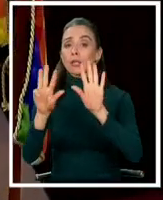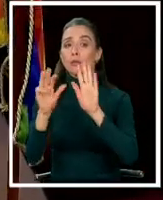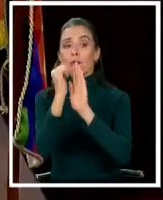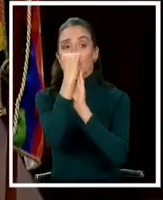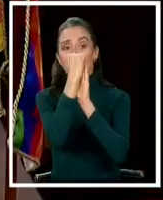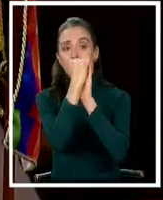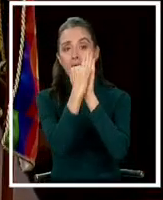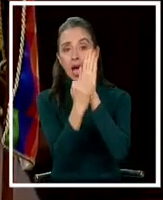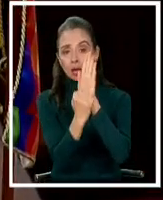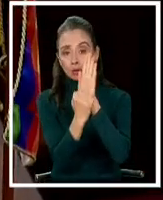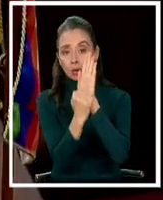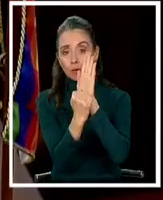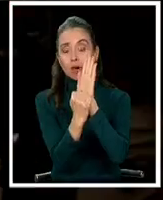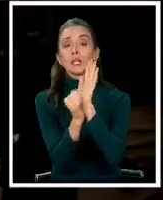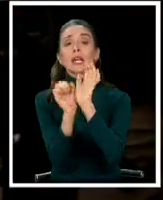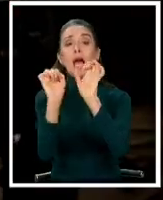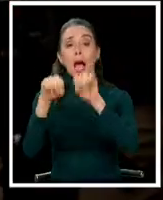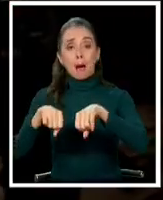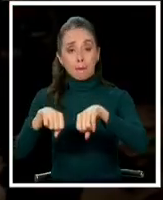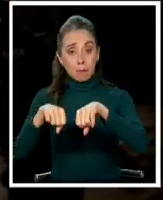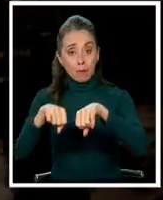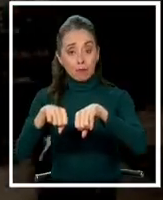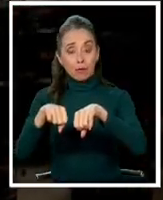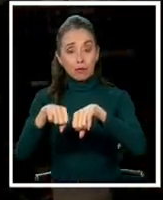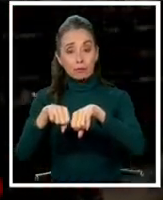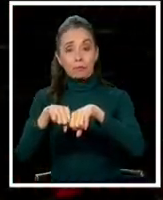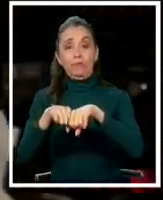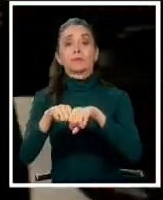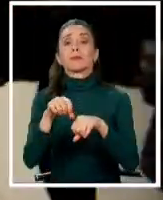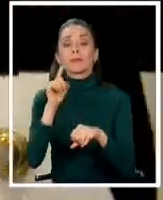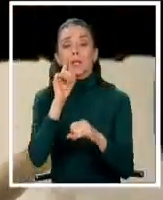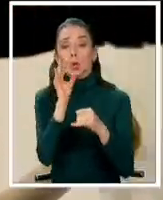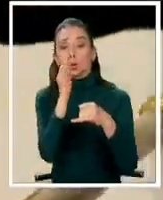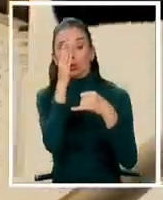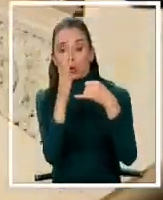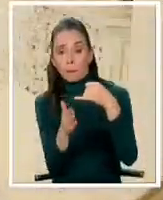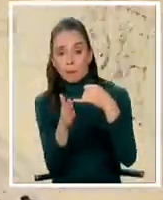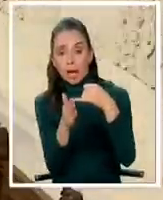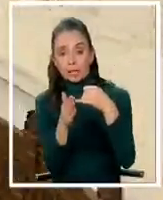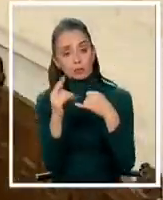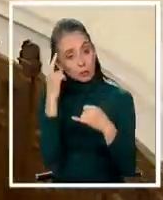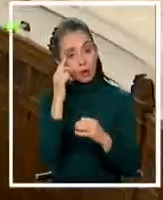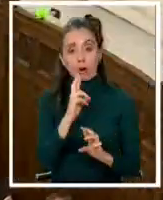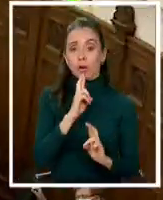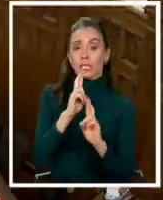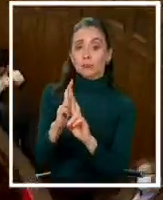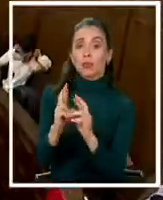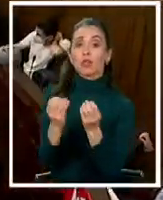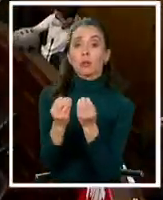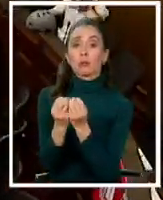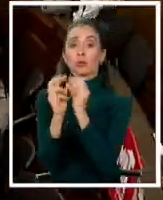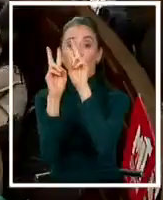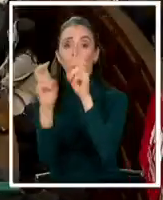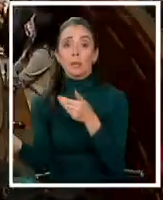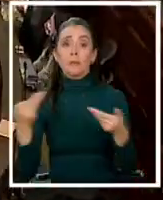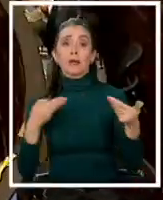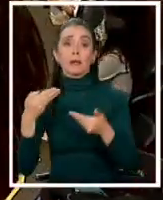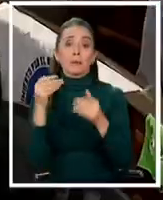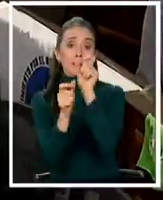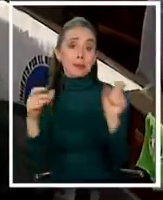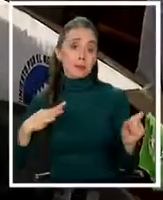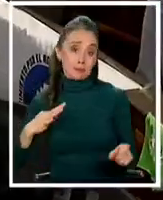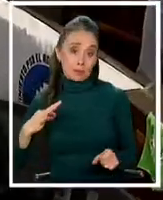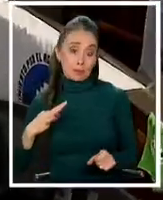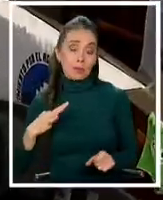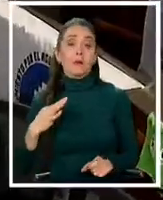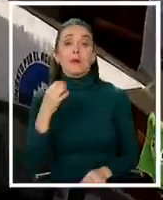499 artículos aprobados. Estar dentro de los plazos, buscando dar respuesta a muchas de las materias demandadas,